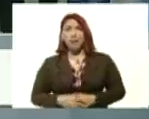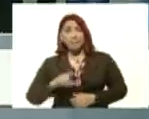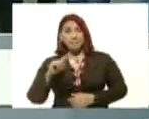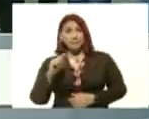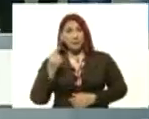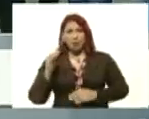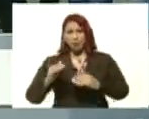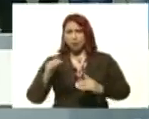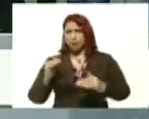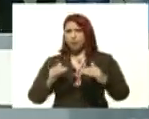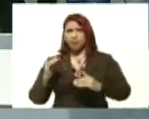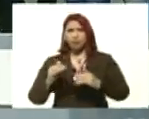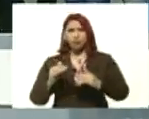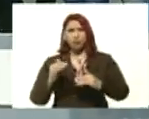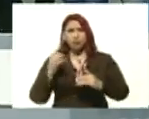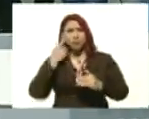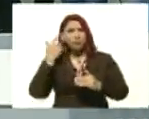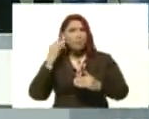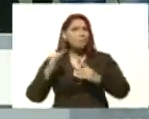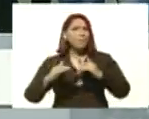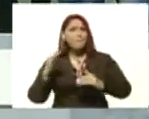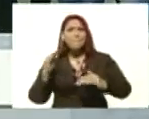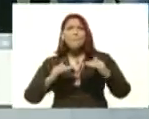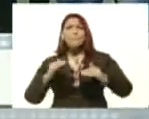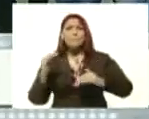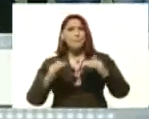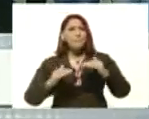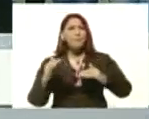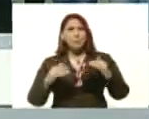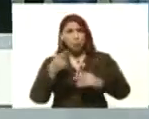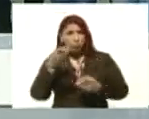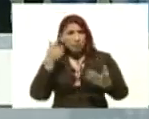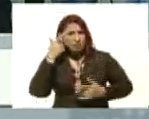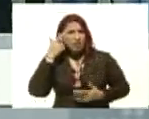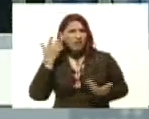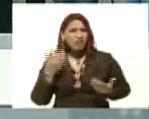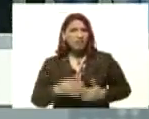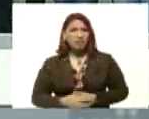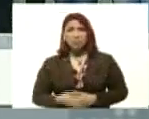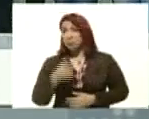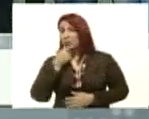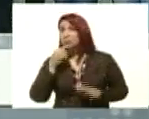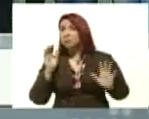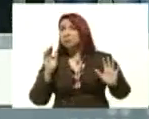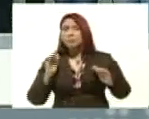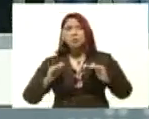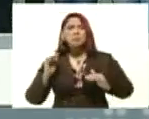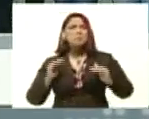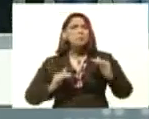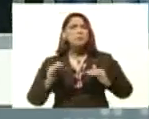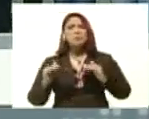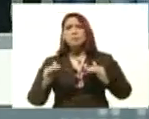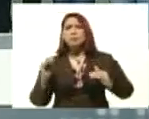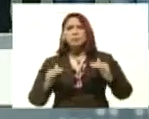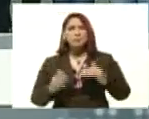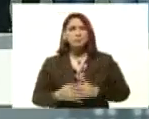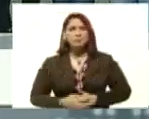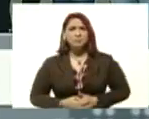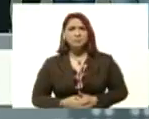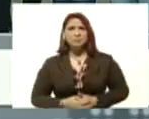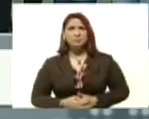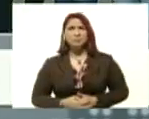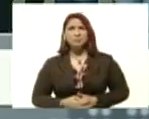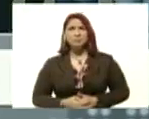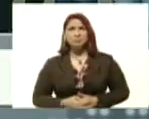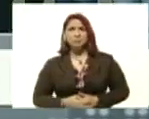fue pum, pum, pum, pum. ¿Ustedes saben qué es eso? Sencillito. Pum, pum, pum, pum.